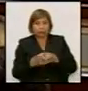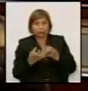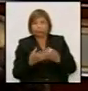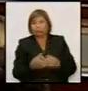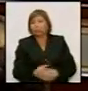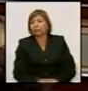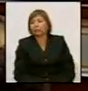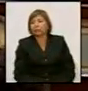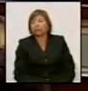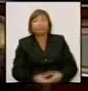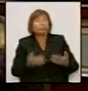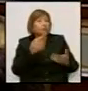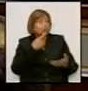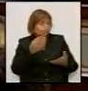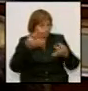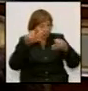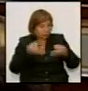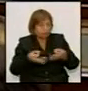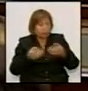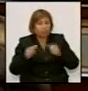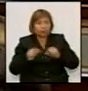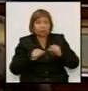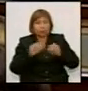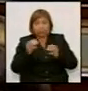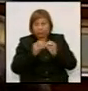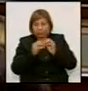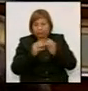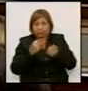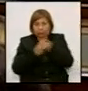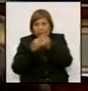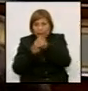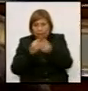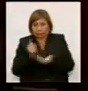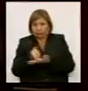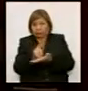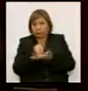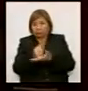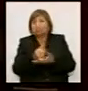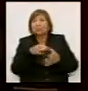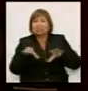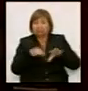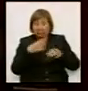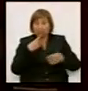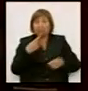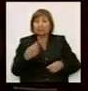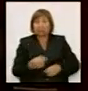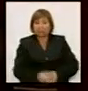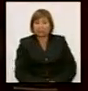y estamos dispuestos a respaldarla. Y así hicimos.